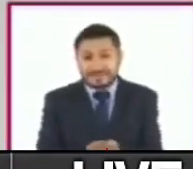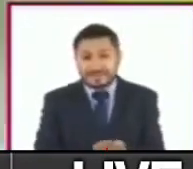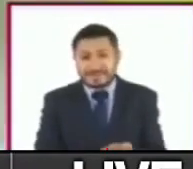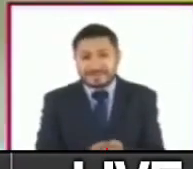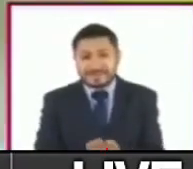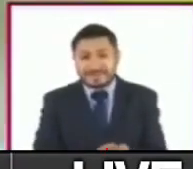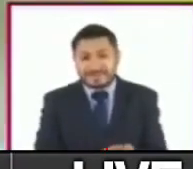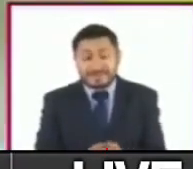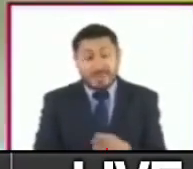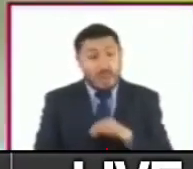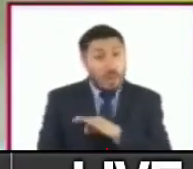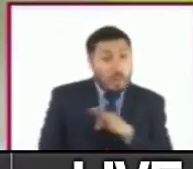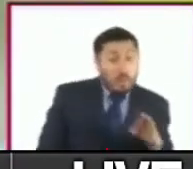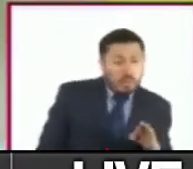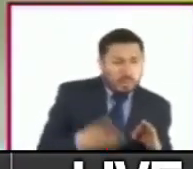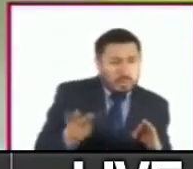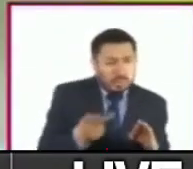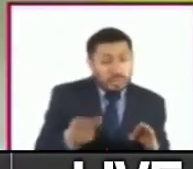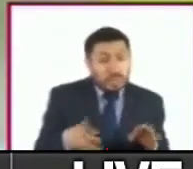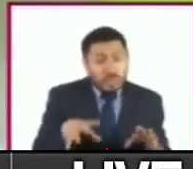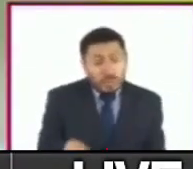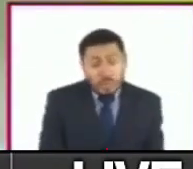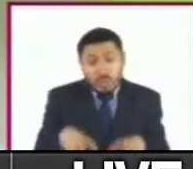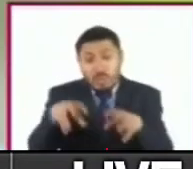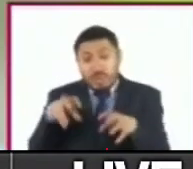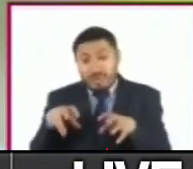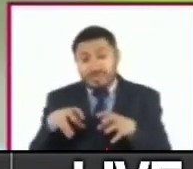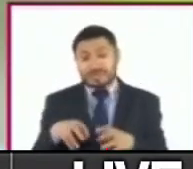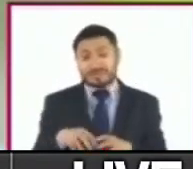¿Y podemos alzar la pelota? Claro.